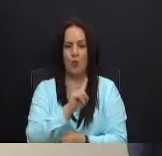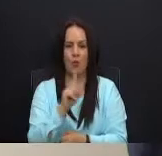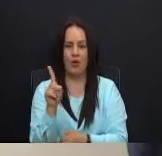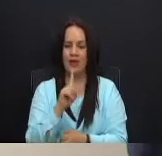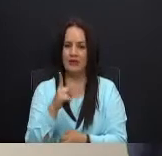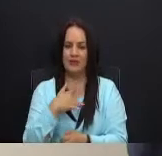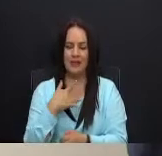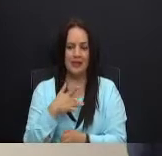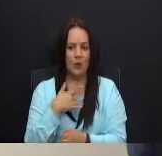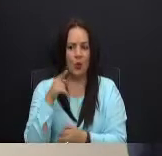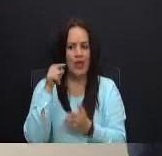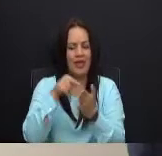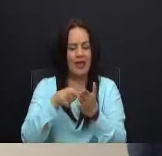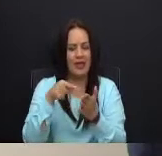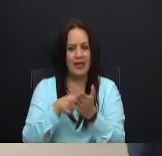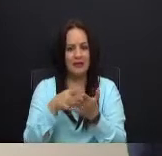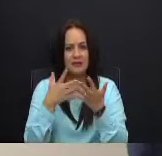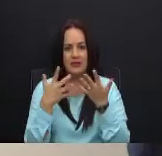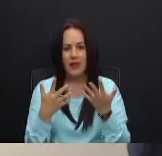esa es una